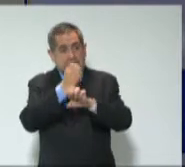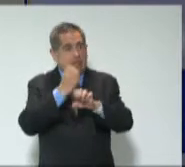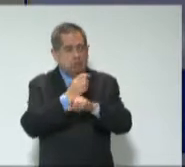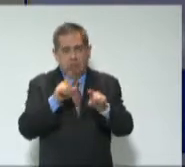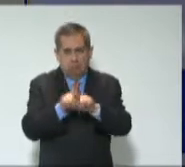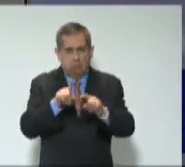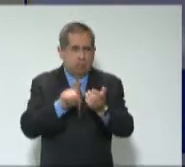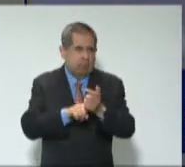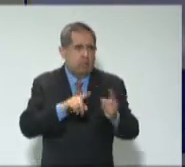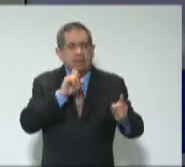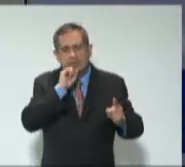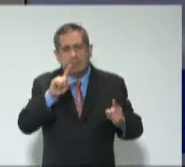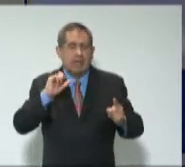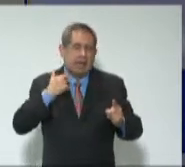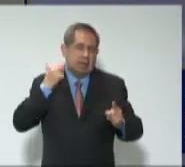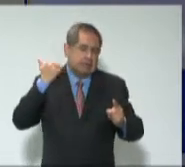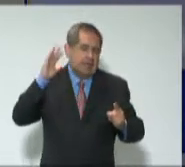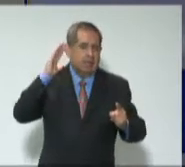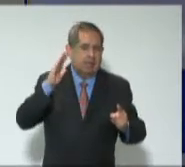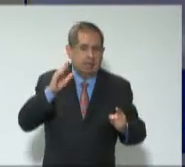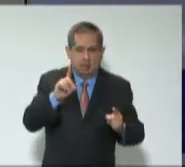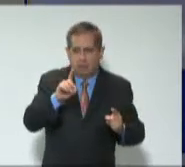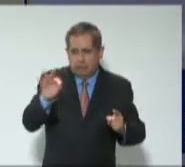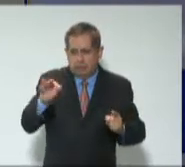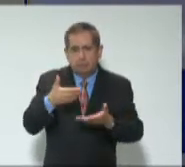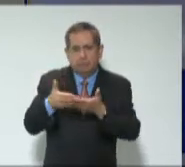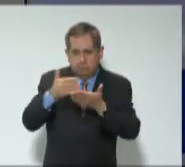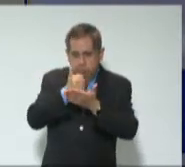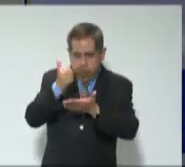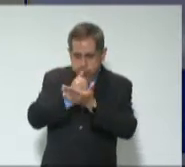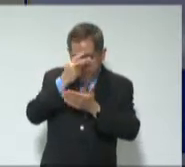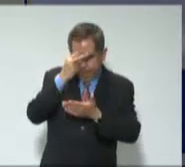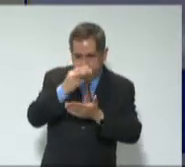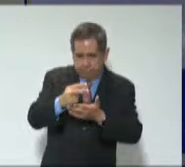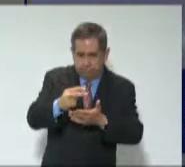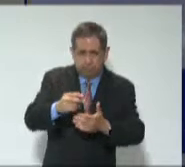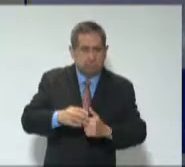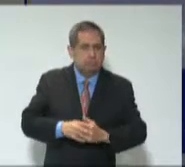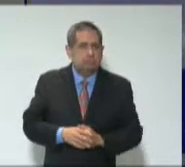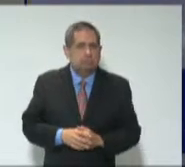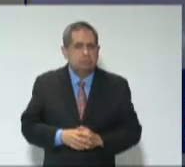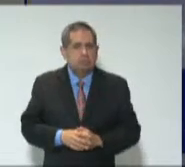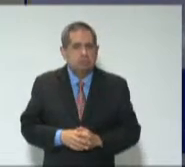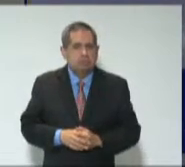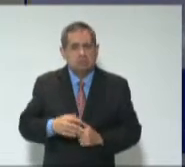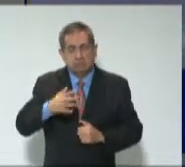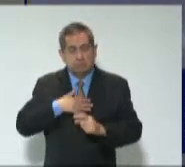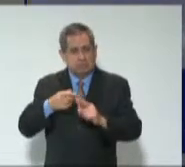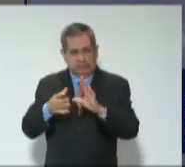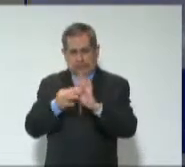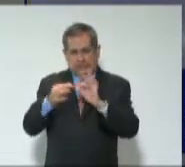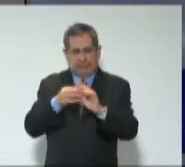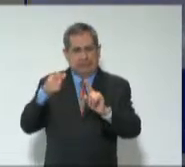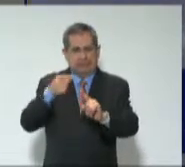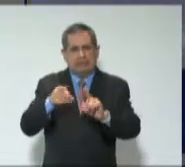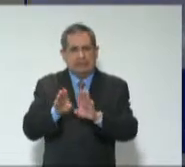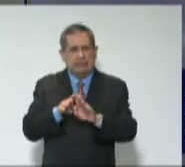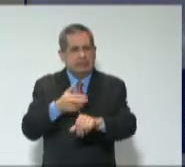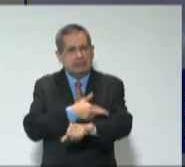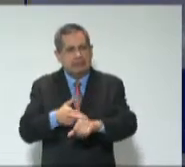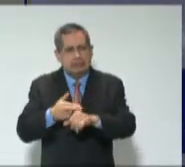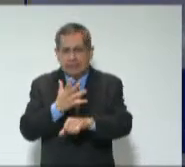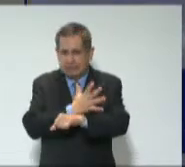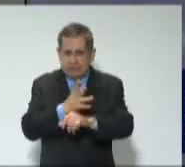entonces Distrito Federal hoy Ciudad de México pero quiero centrar mis comentarios en el proceso de